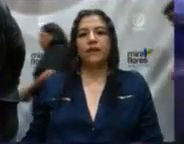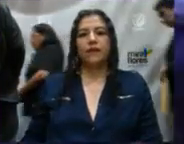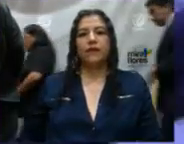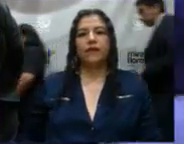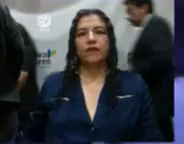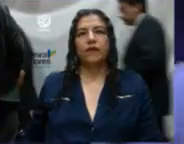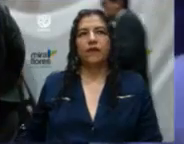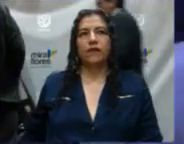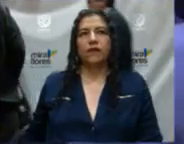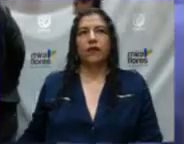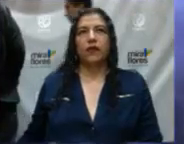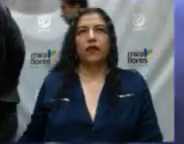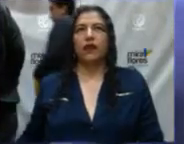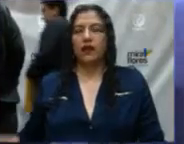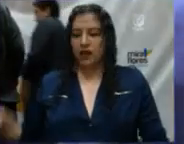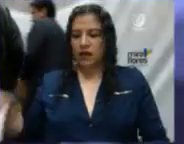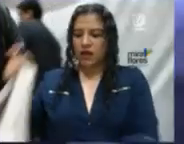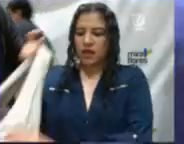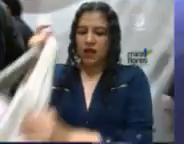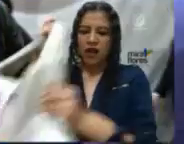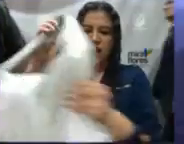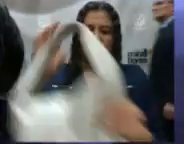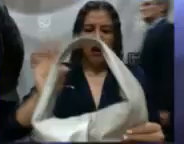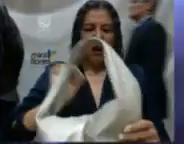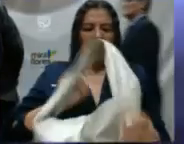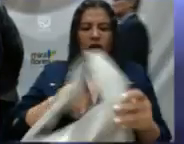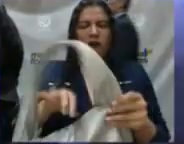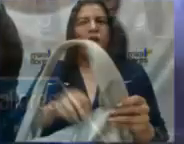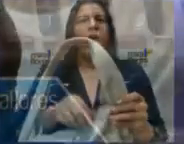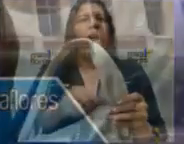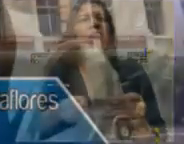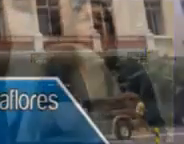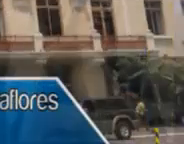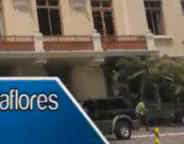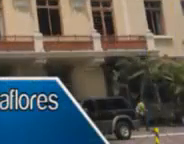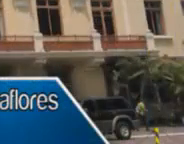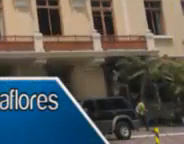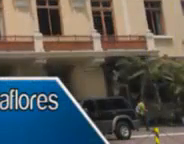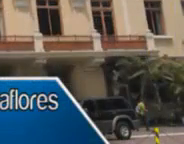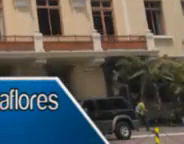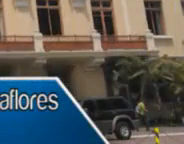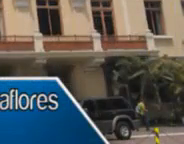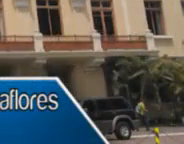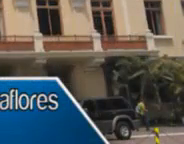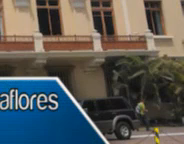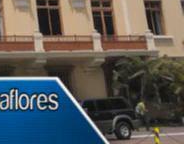del distrito. Y luego todos están invitados.